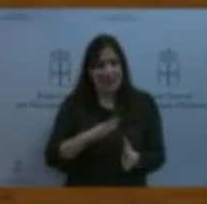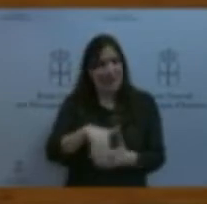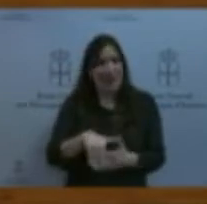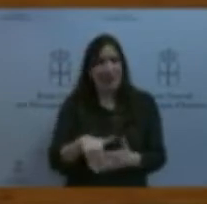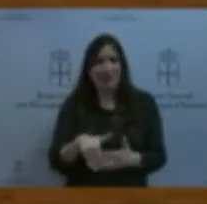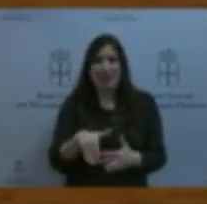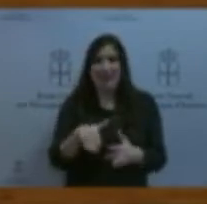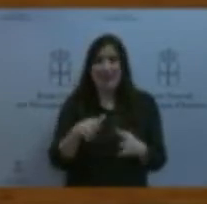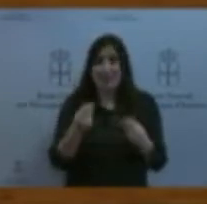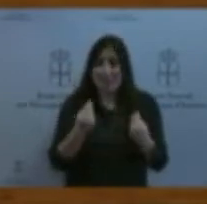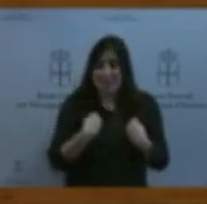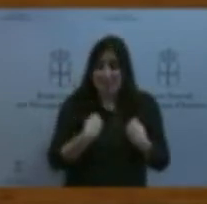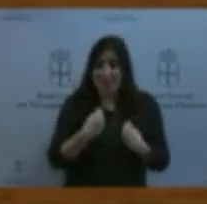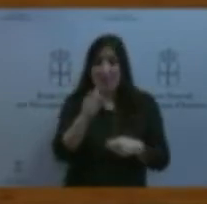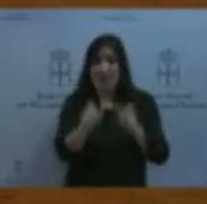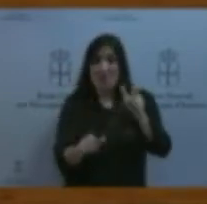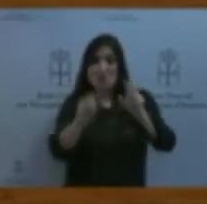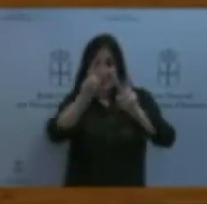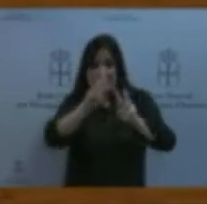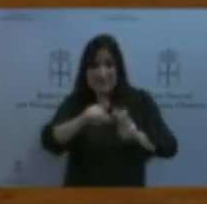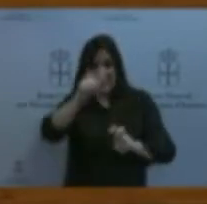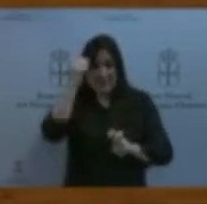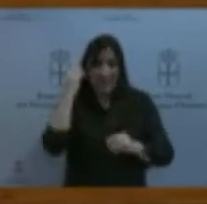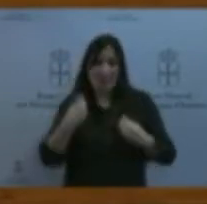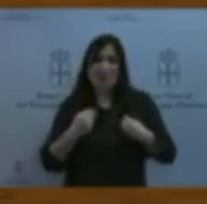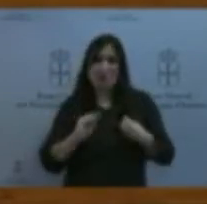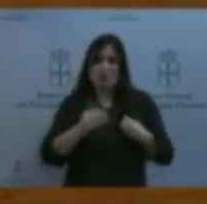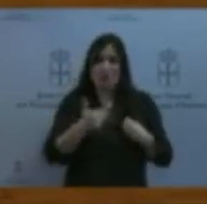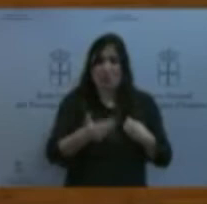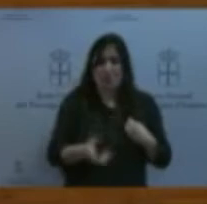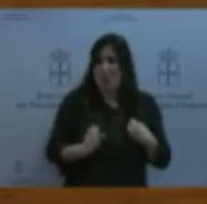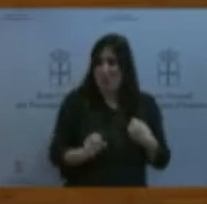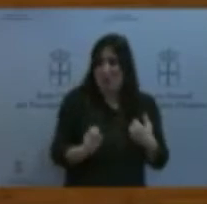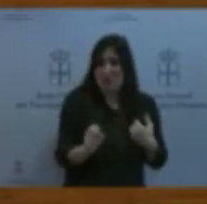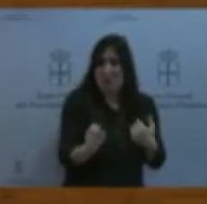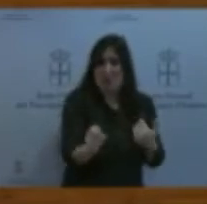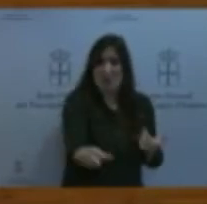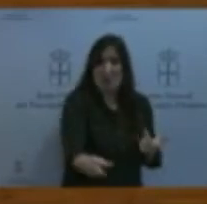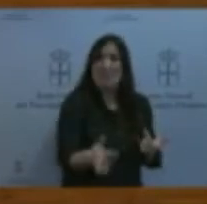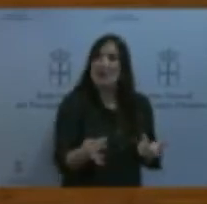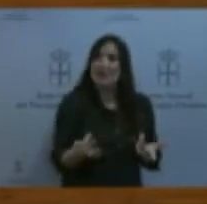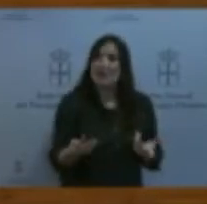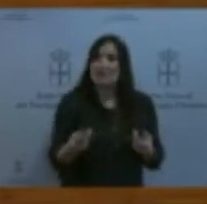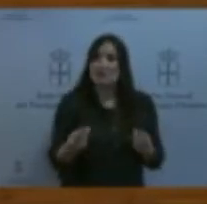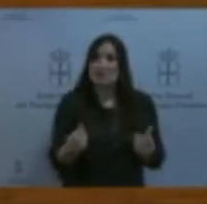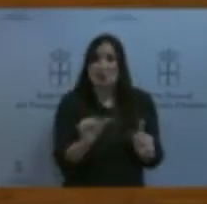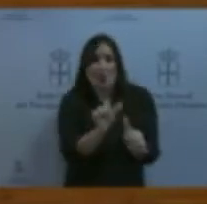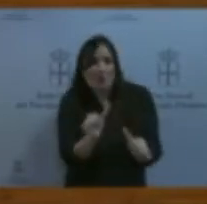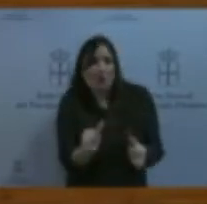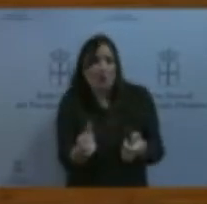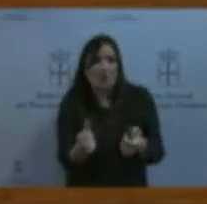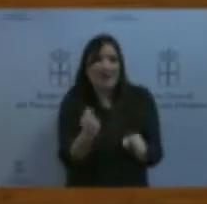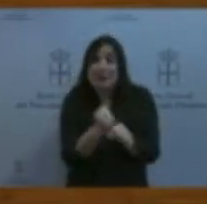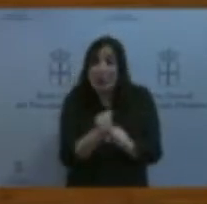investigadores e investigadoras, hacer que no tengan una regularidad en sus trabajos, estar a la expectativa de lo que